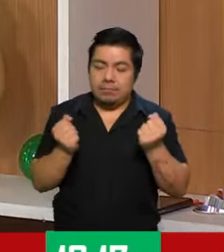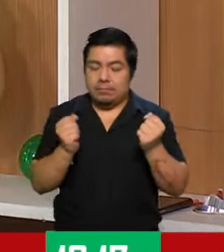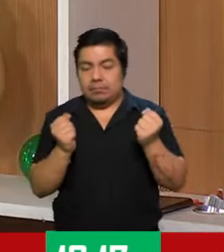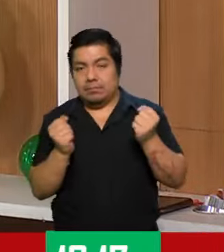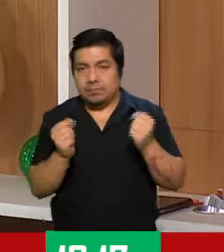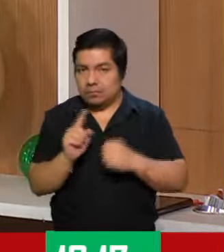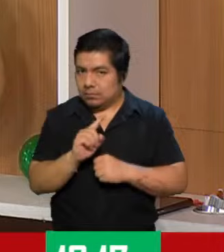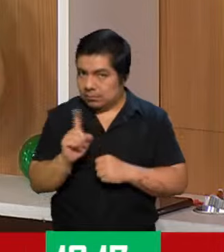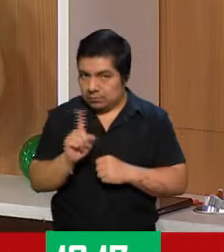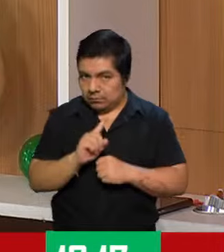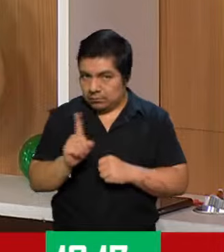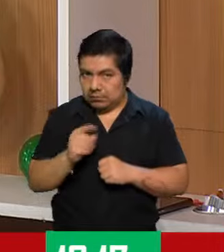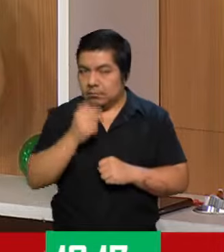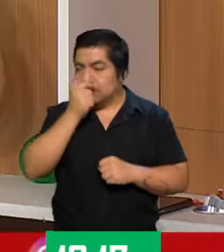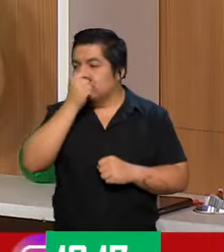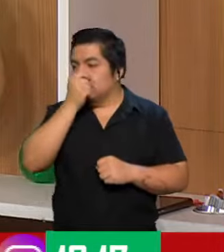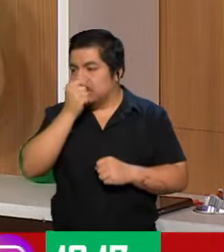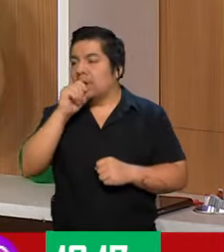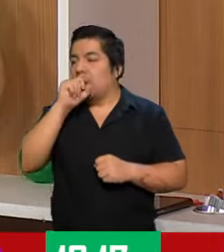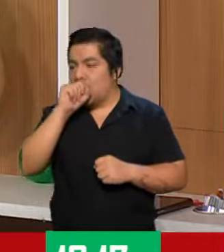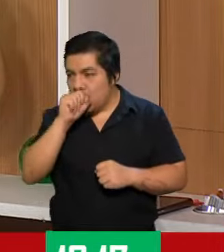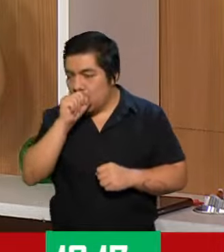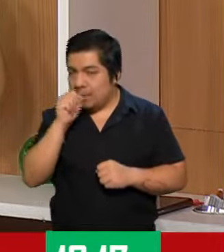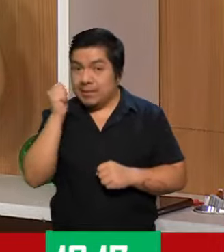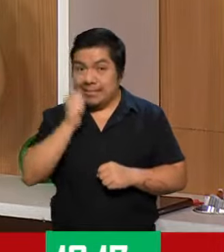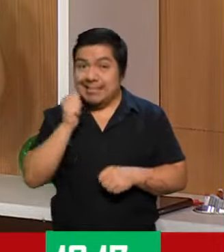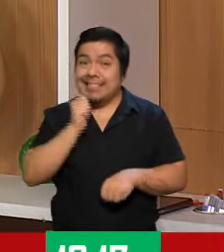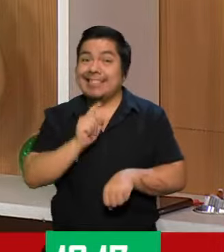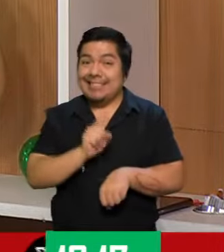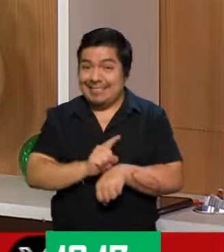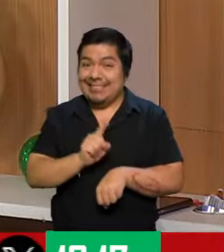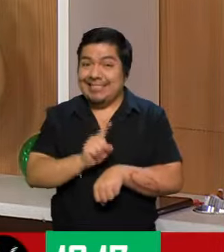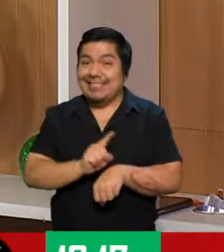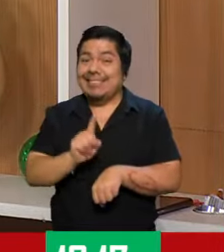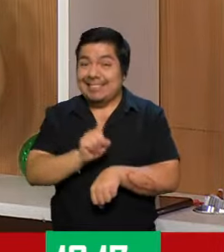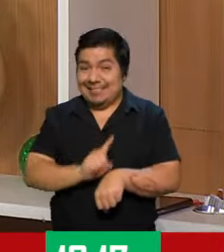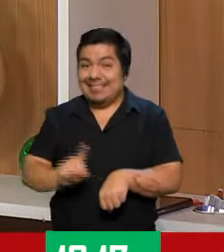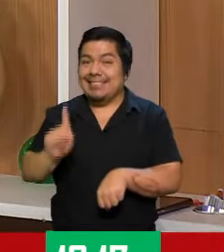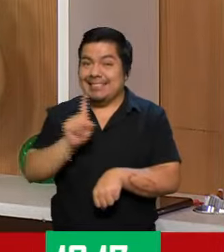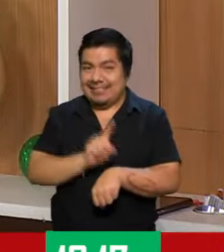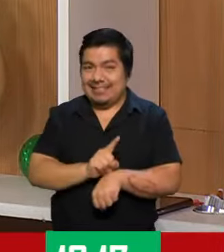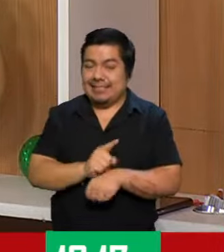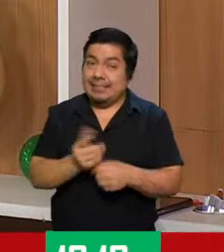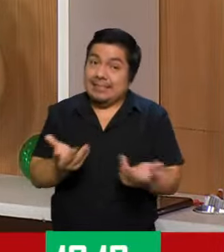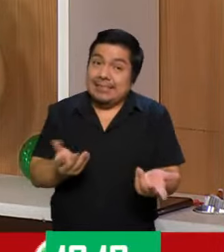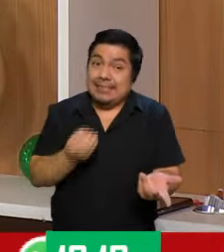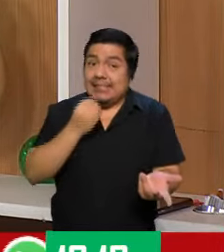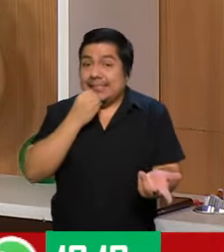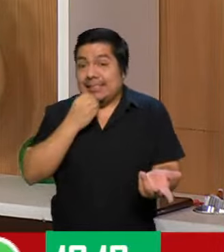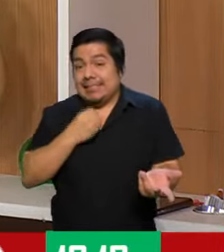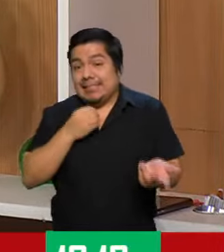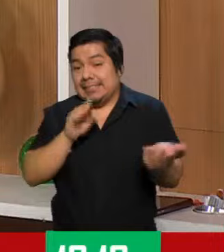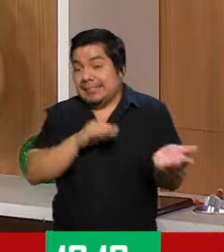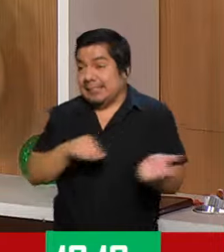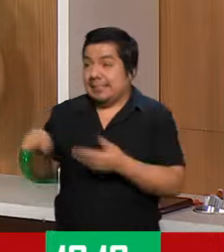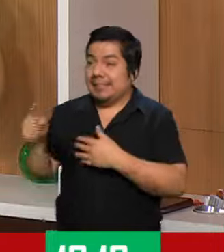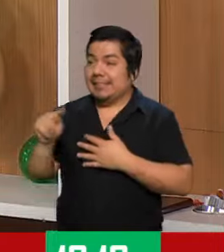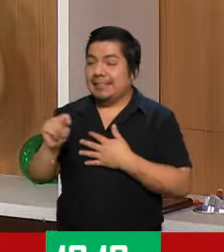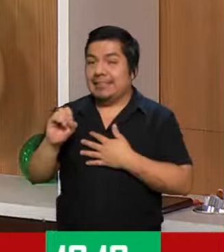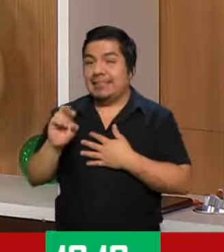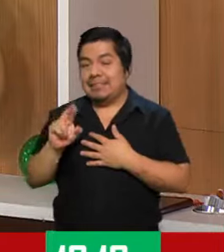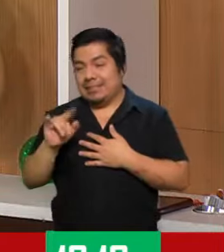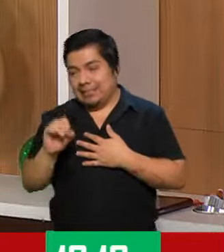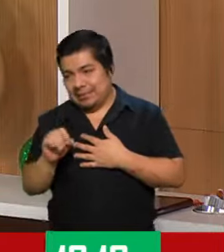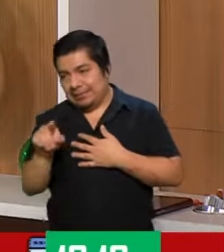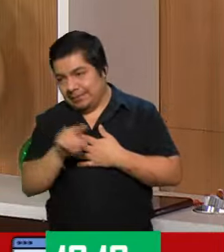es. Ya está el alcoholímetro todos los días. Todo el día. Nos vamos a ver en la penosa necesidad de remitirlos al torito. Pero